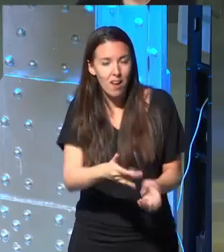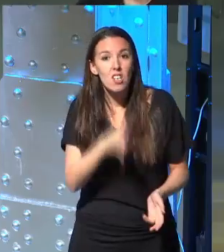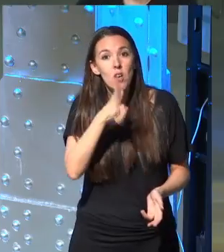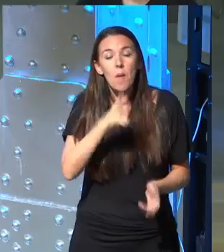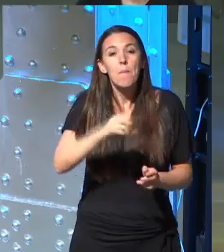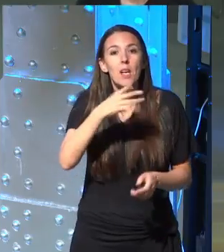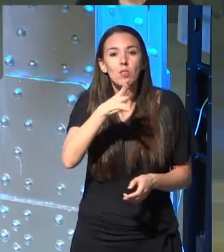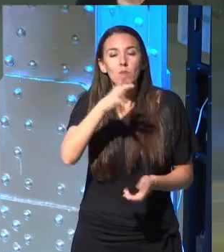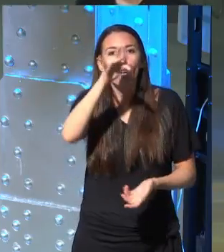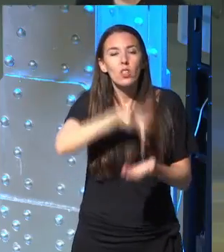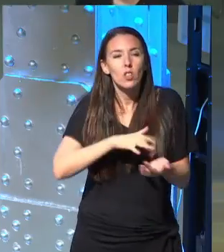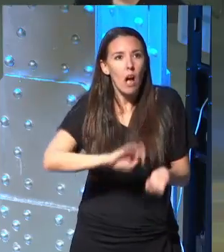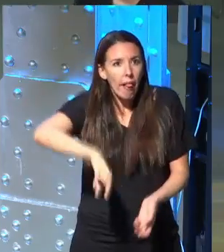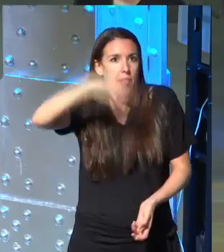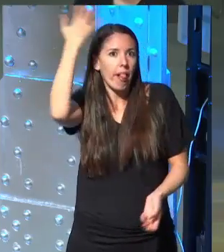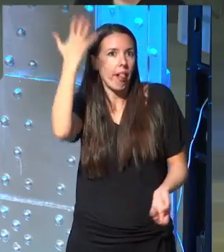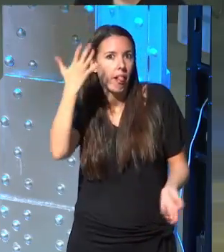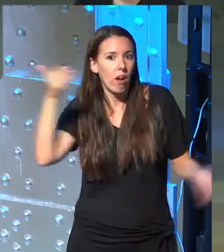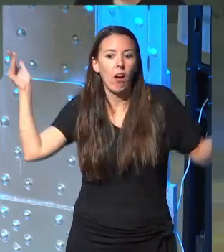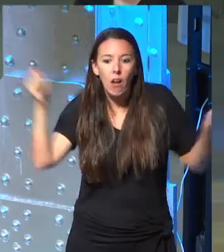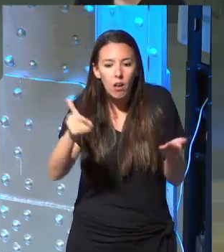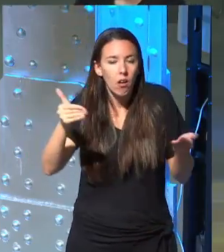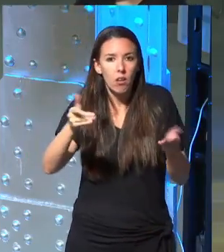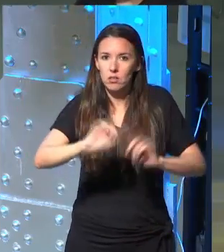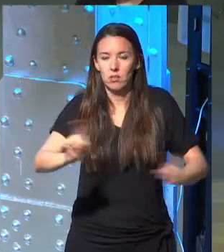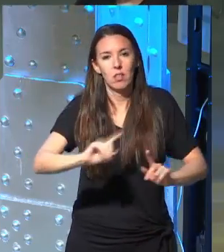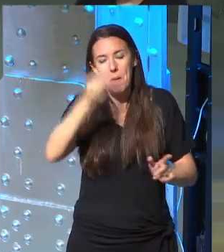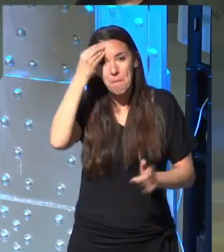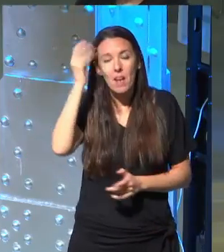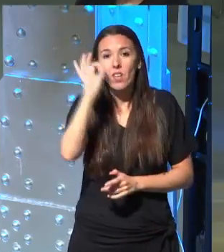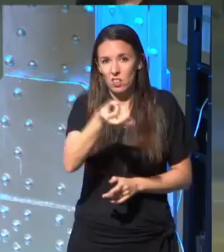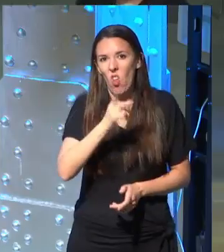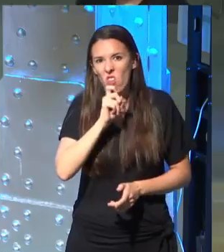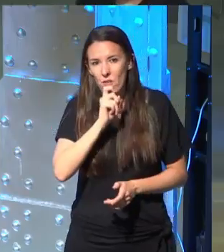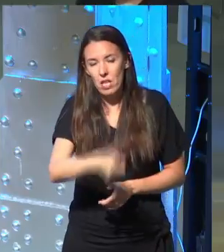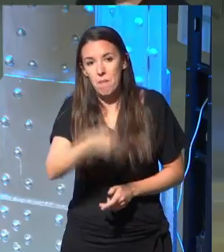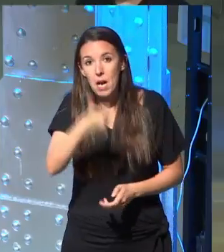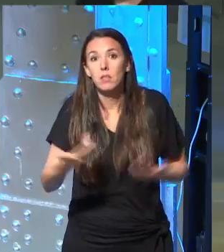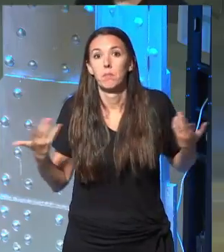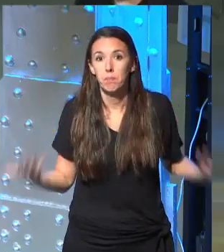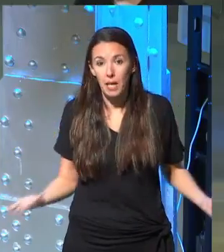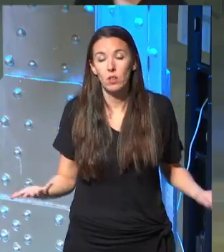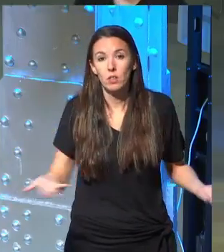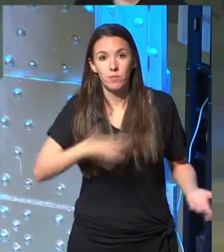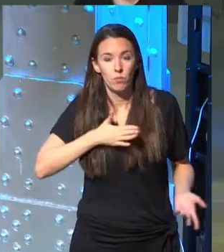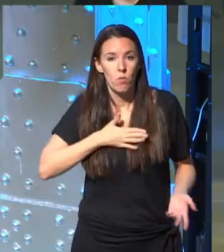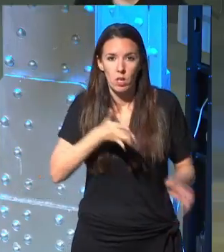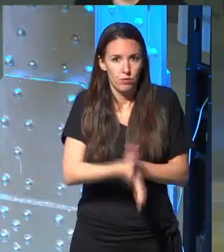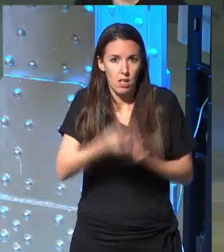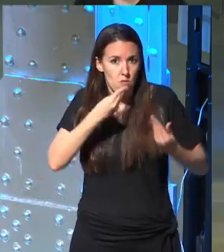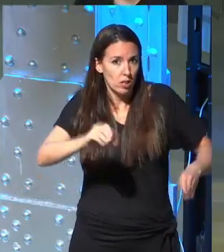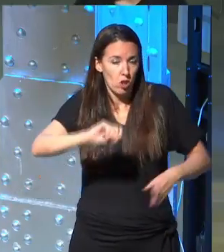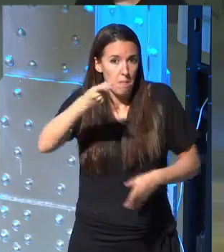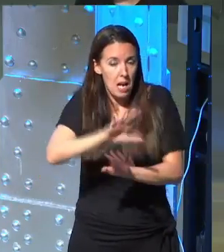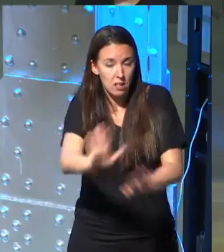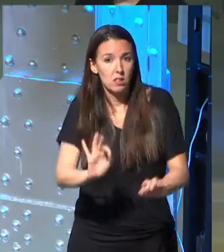porque no es que yo me haya sacado esa historia de la manga y no me dedique a esto. Yo creo que eso sí que sea más complicado. Pero claro, para mí esto ha sido una historia más.